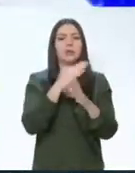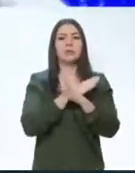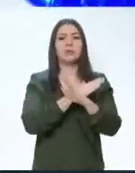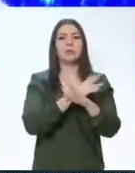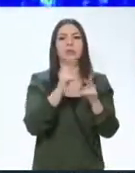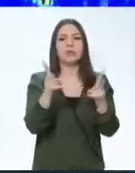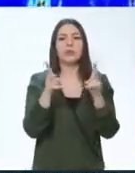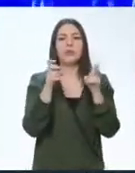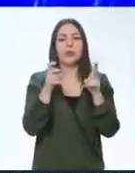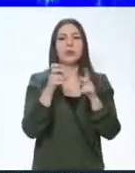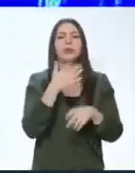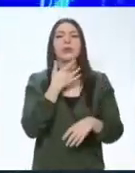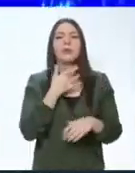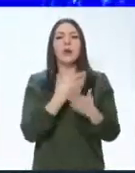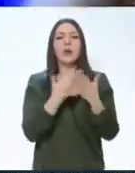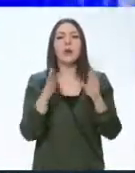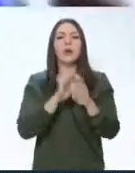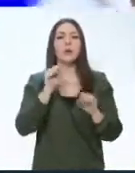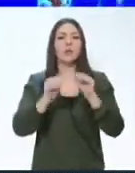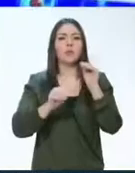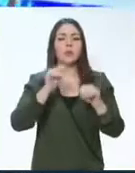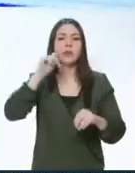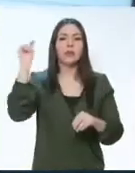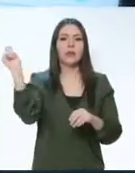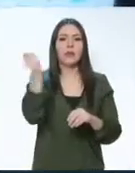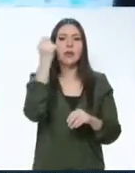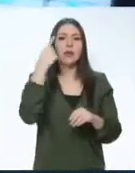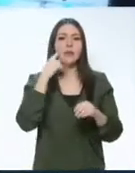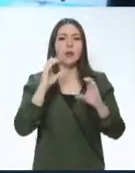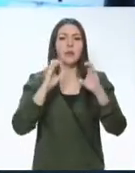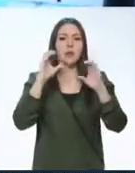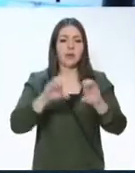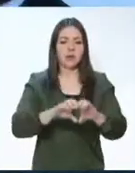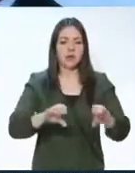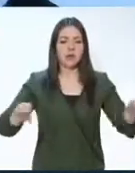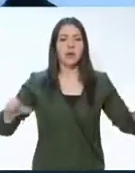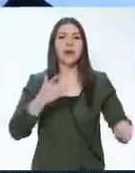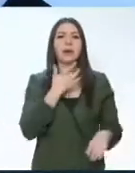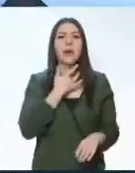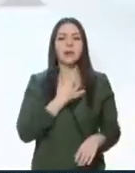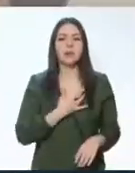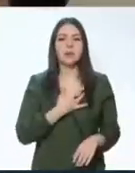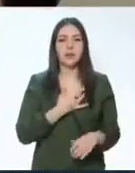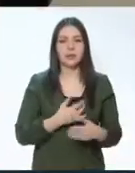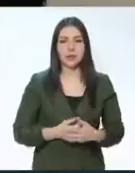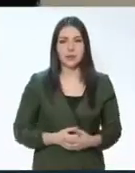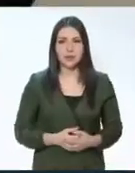la tecnología al cuidado de los ductos de Pemex. Alberto Álvarez nos tiene todos los detalles.